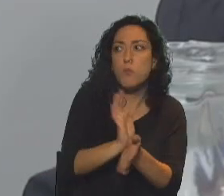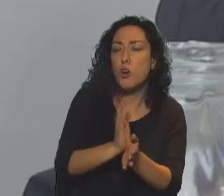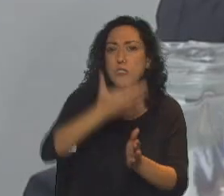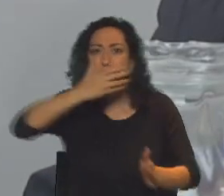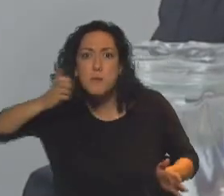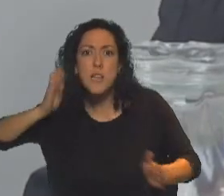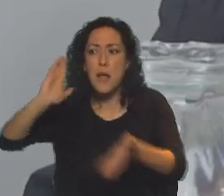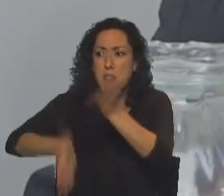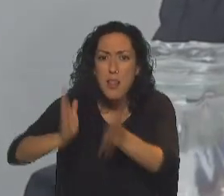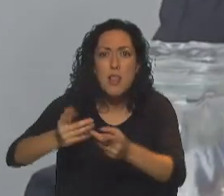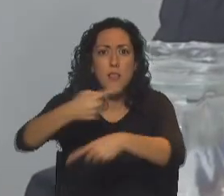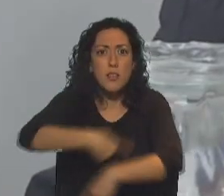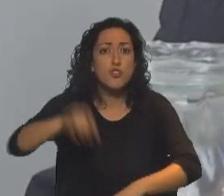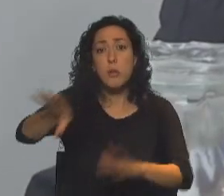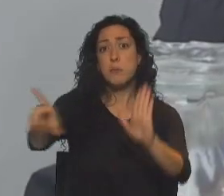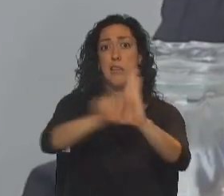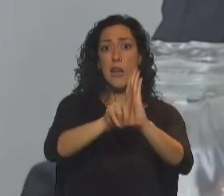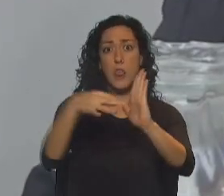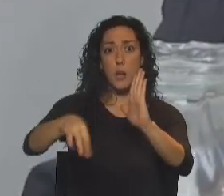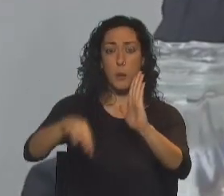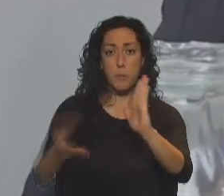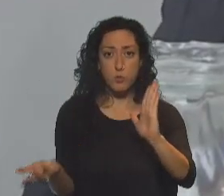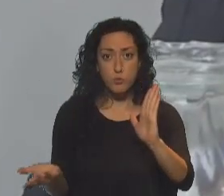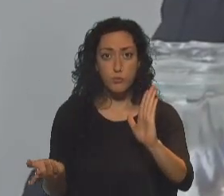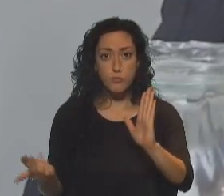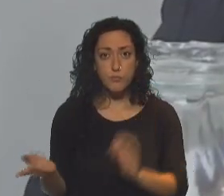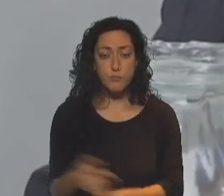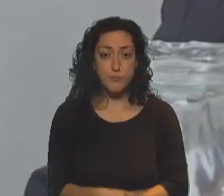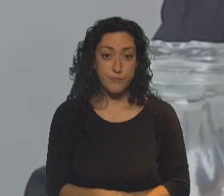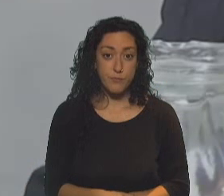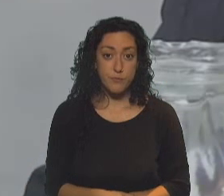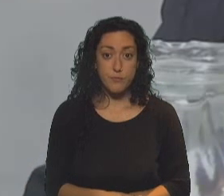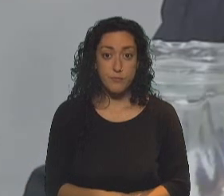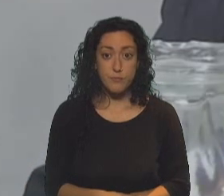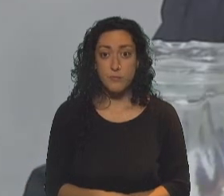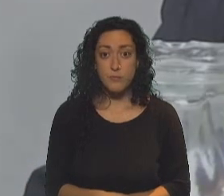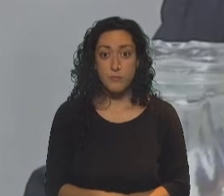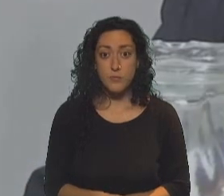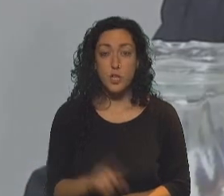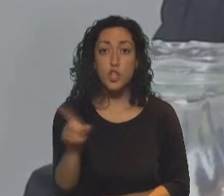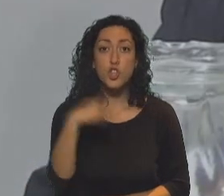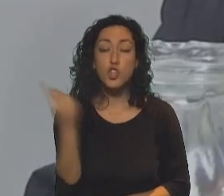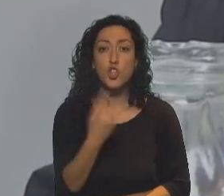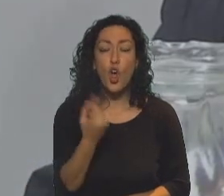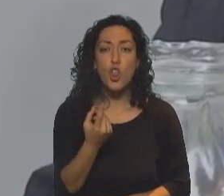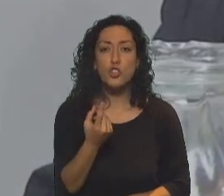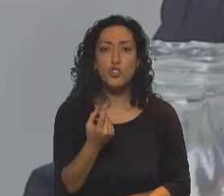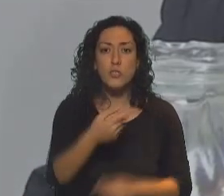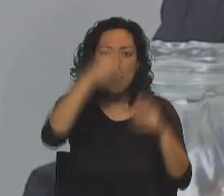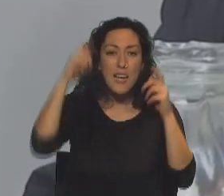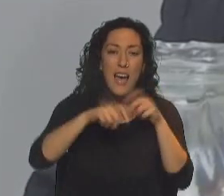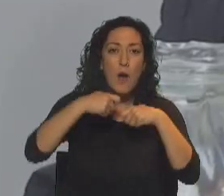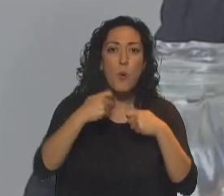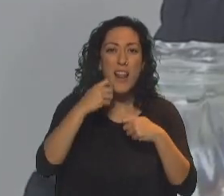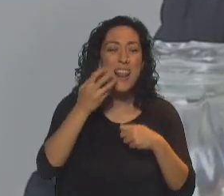ni nada. Hay que aplicar la ley. Y todos tenemos que tener ese ejemplo cívico como argentinos. El otro día,